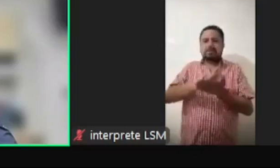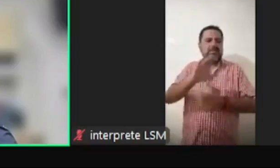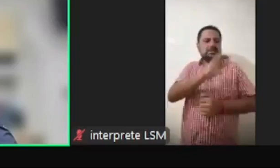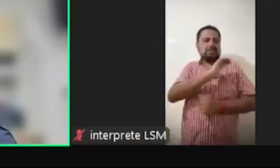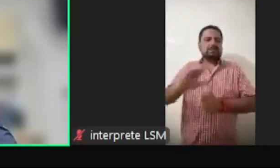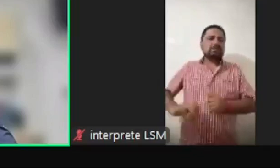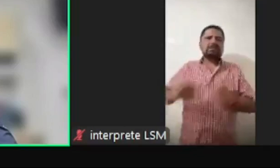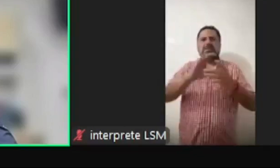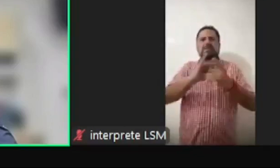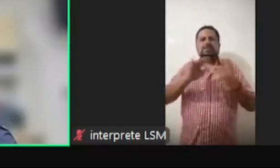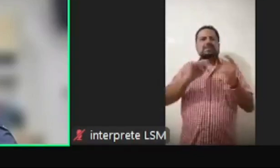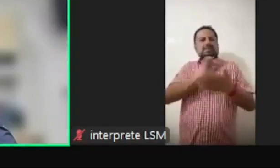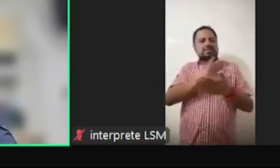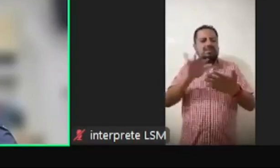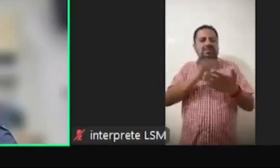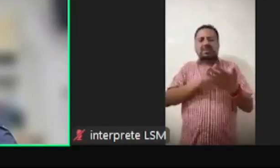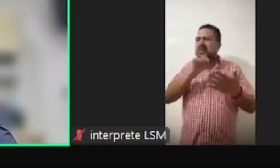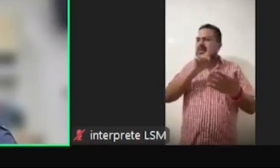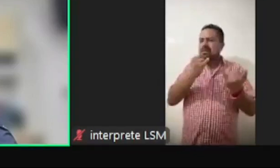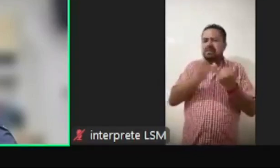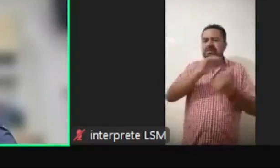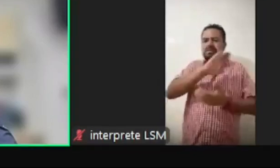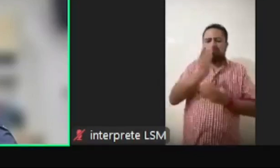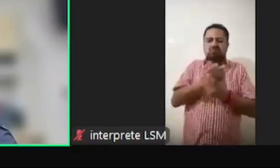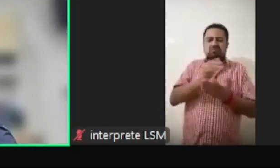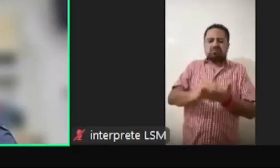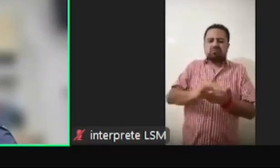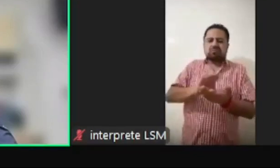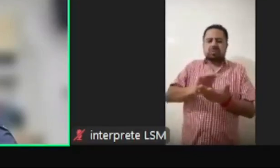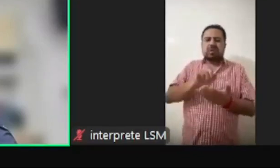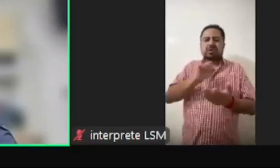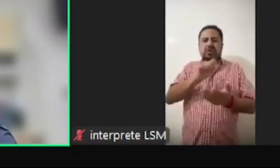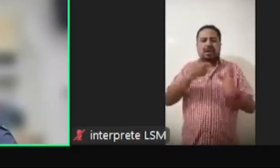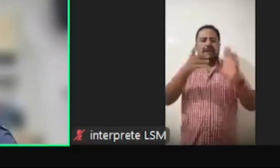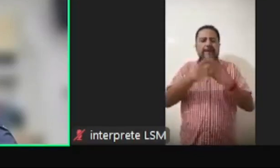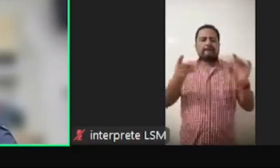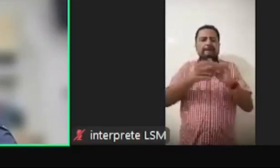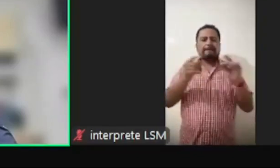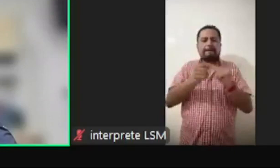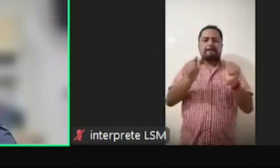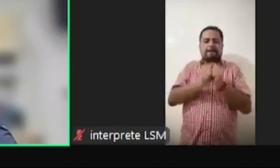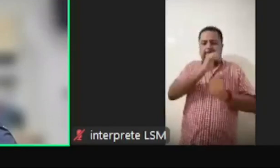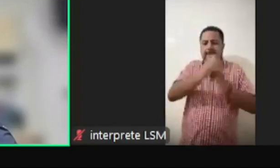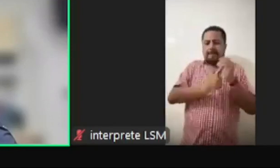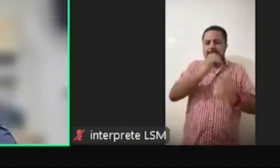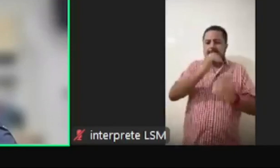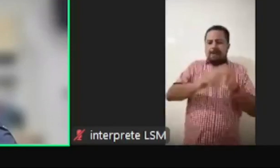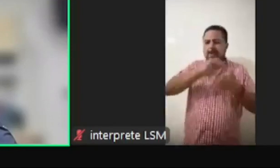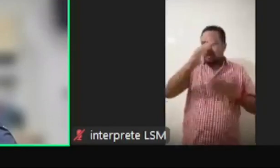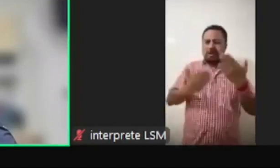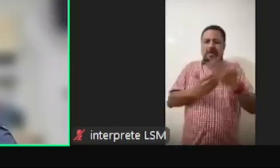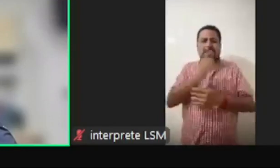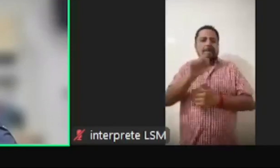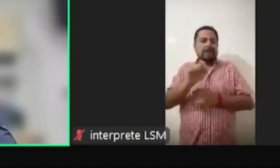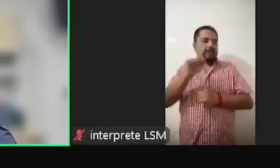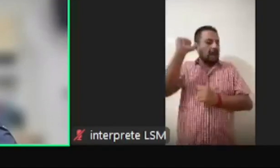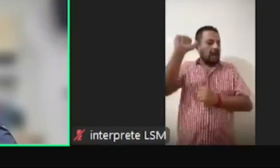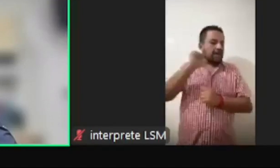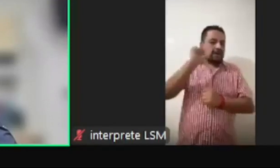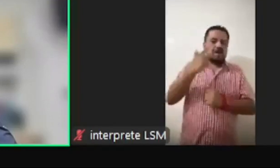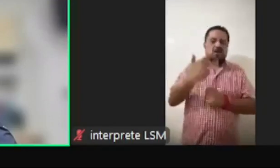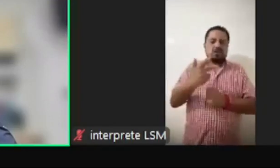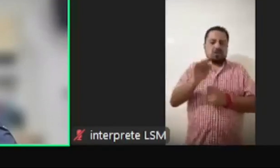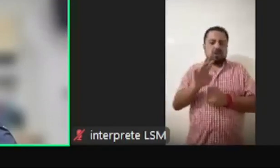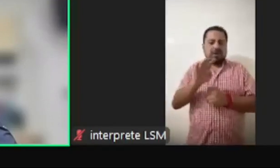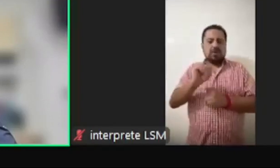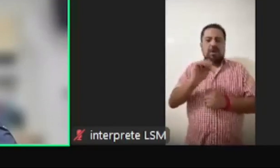referencia a la lectura de algún anexo. Los recurrentes manifiestan que dicha aprobación concluyó el día siguiente, el 20 de abril, a las 8:49,